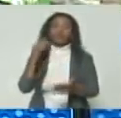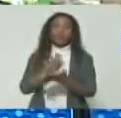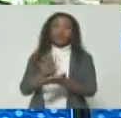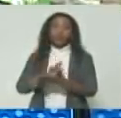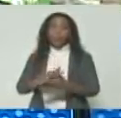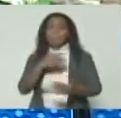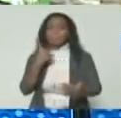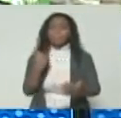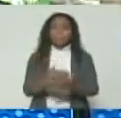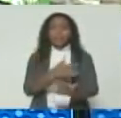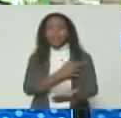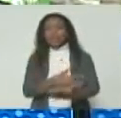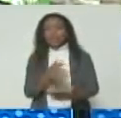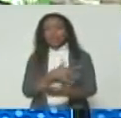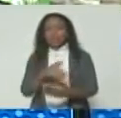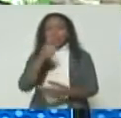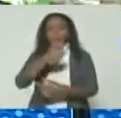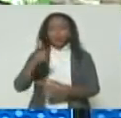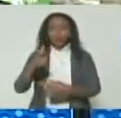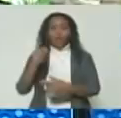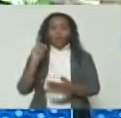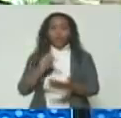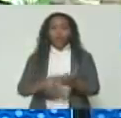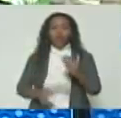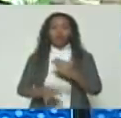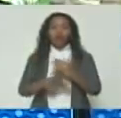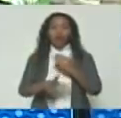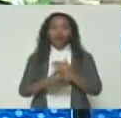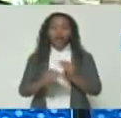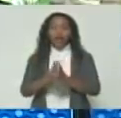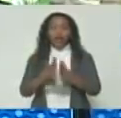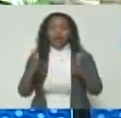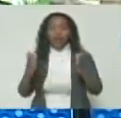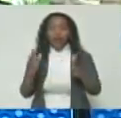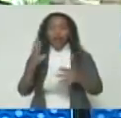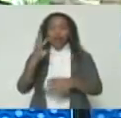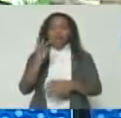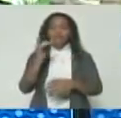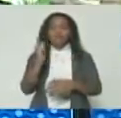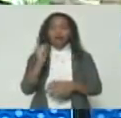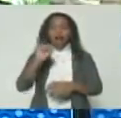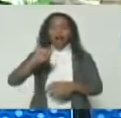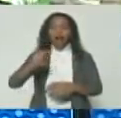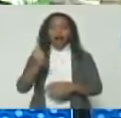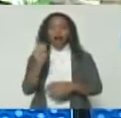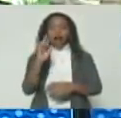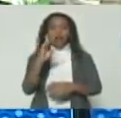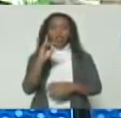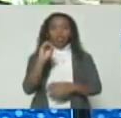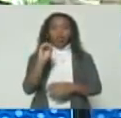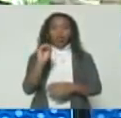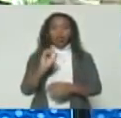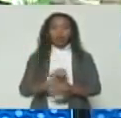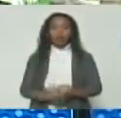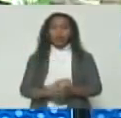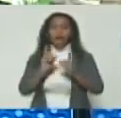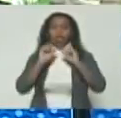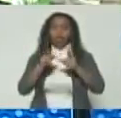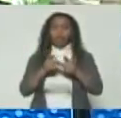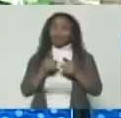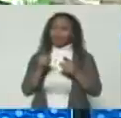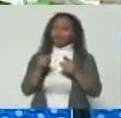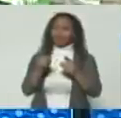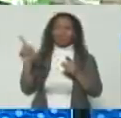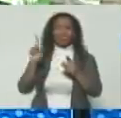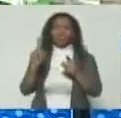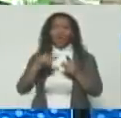de miles y miles de personas, bueno, todavía el gran Francisco Fajardo, una autopista. Y yo dije, no, esa